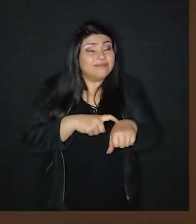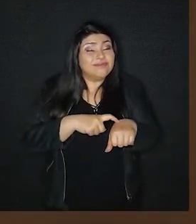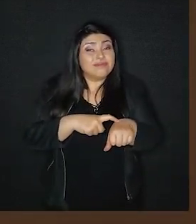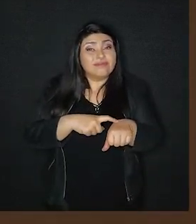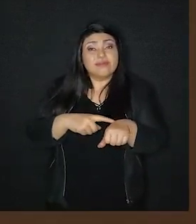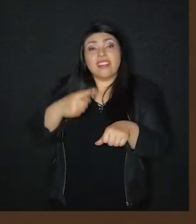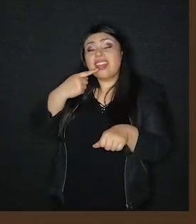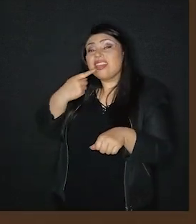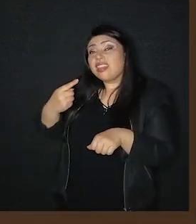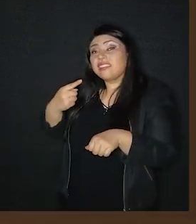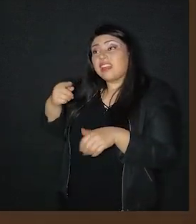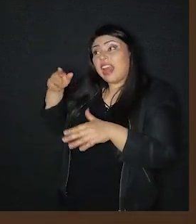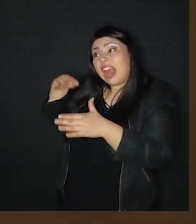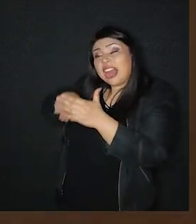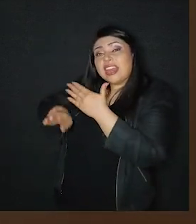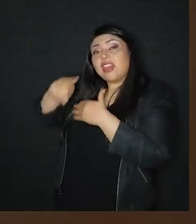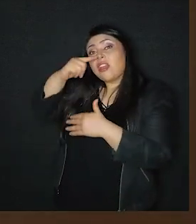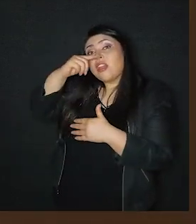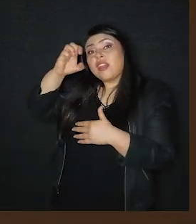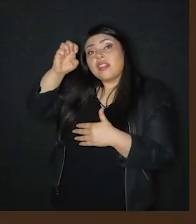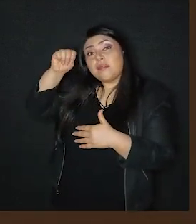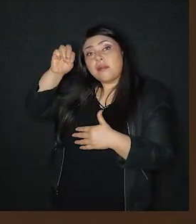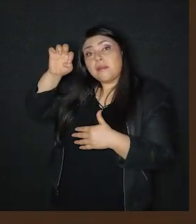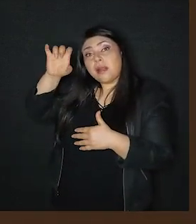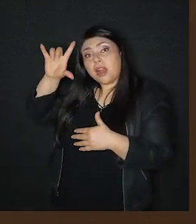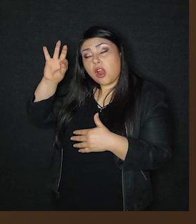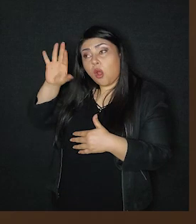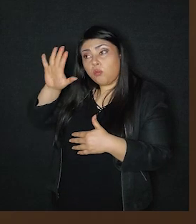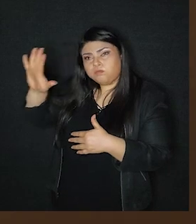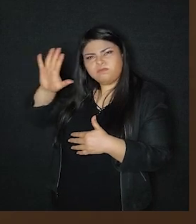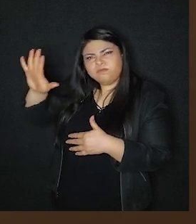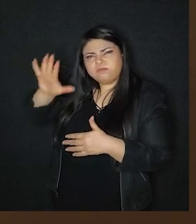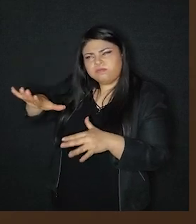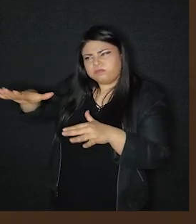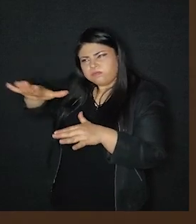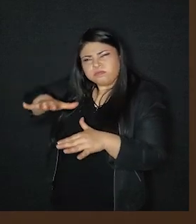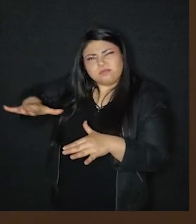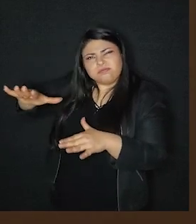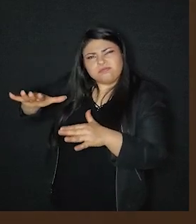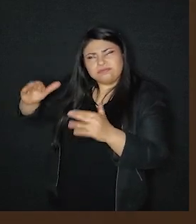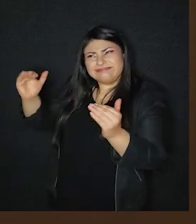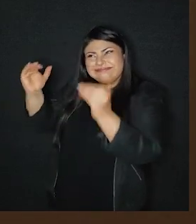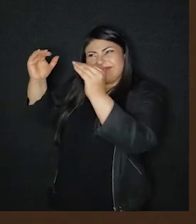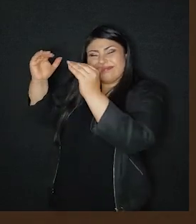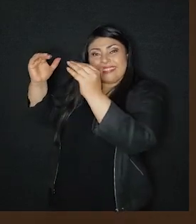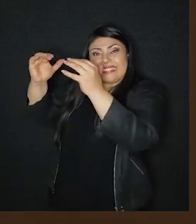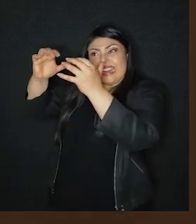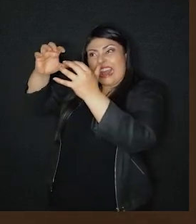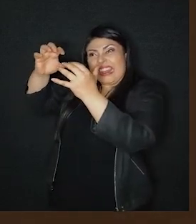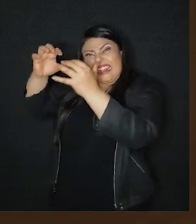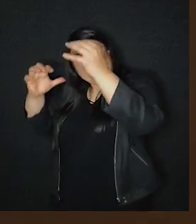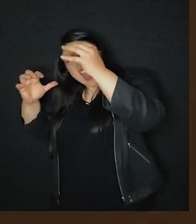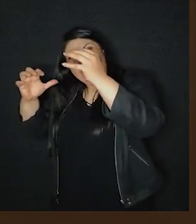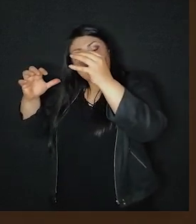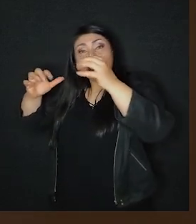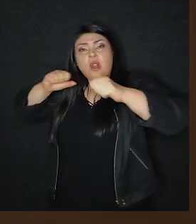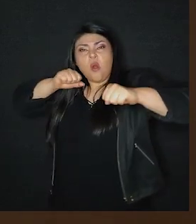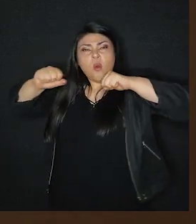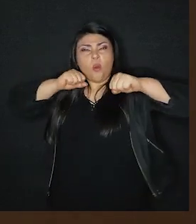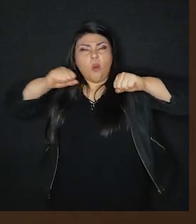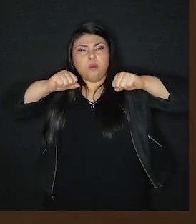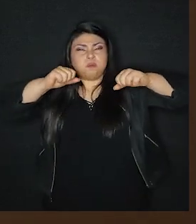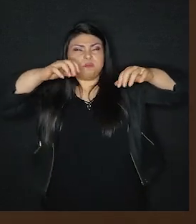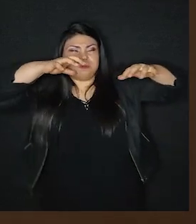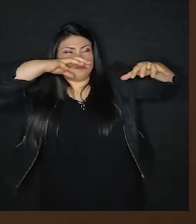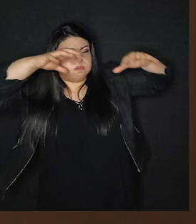se rasgó en dos de arriba a abajo y la tierra tembló y las rocas se partieron y los sepulcos Se